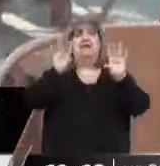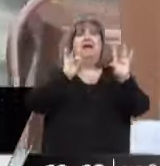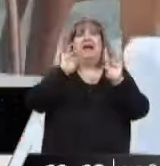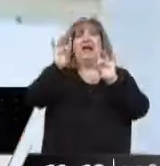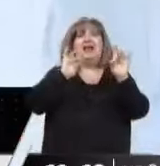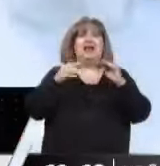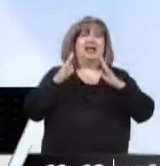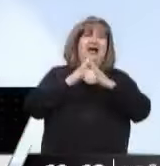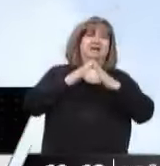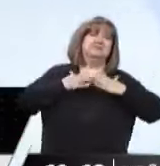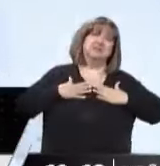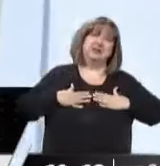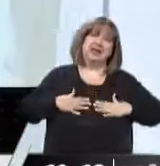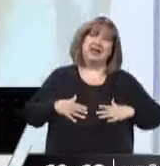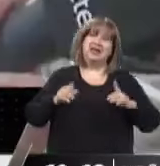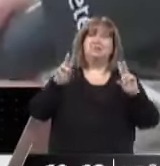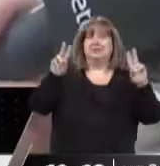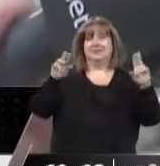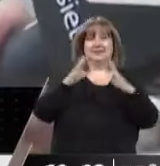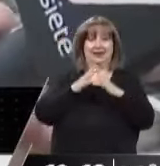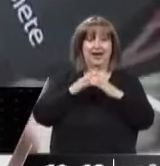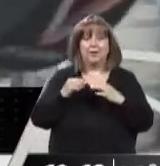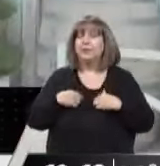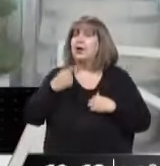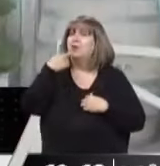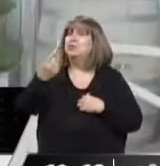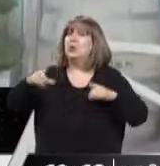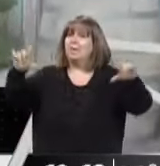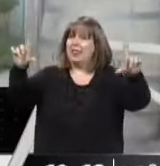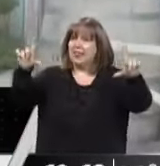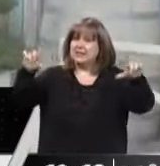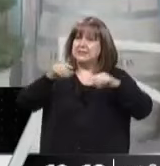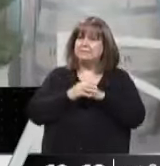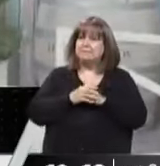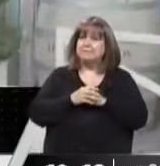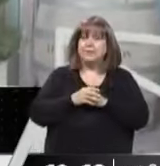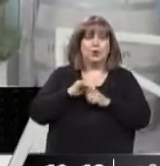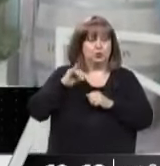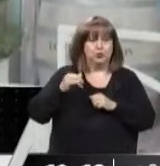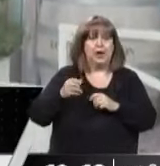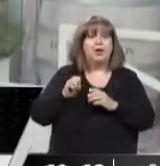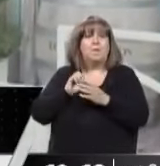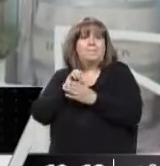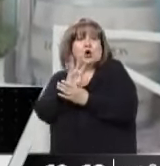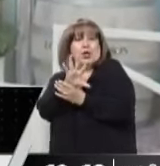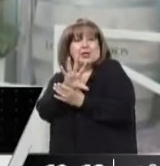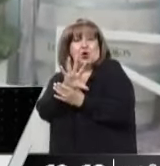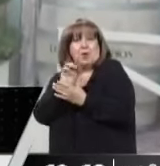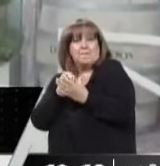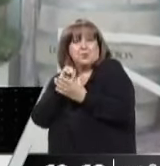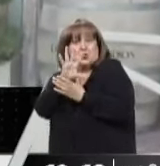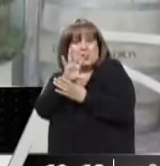es entendible en esa parte. ¿Y con qué se van a preparar? ¿Van a poner pantallas? Sí, va a haber un proyector gigante, digamos, en la